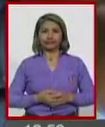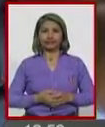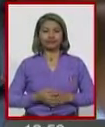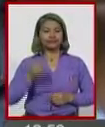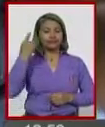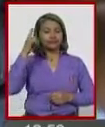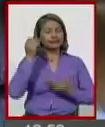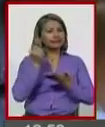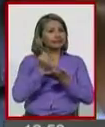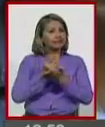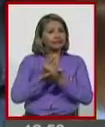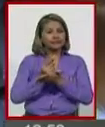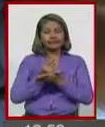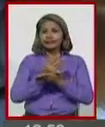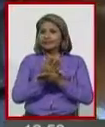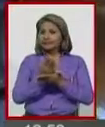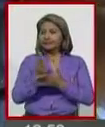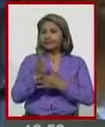para debatir